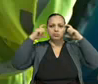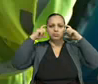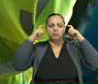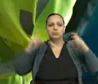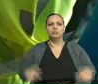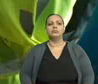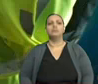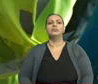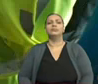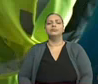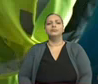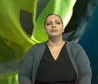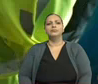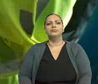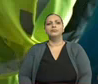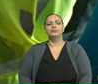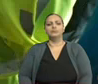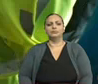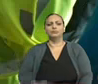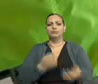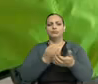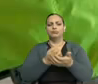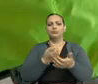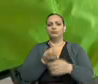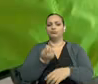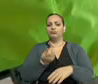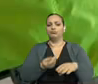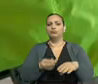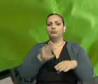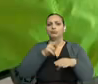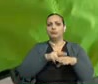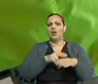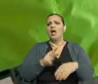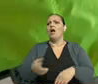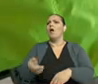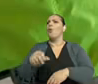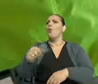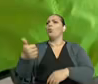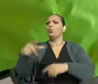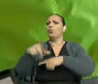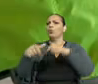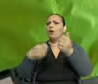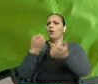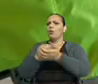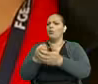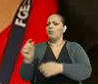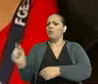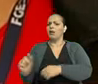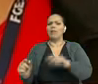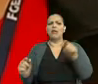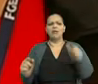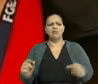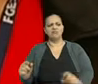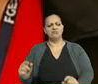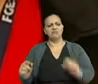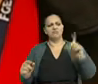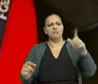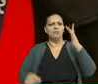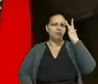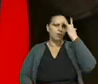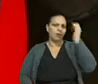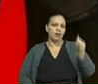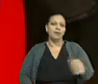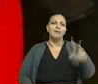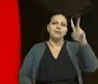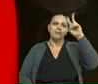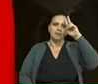realizado comparaciones en el mercado y que habrían valores inferiores. El delito que se investiga es peculado. ¿No habían personas laborando en ese momento en